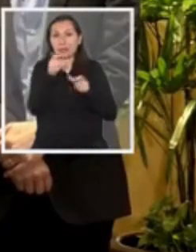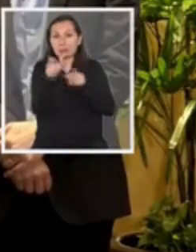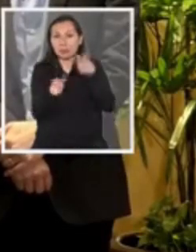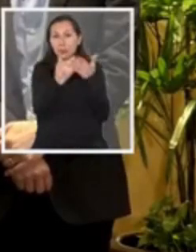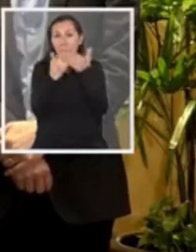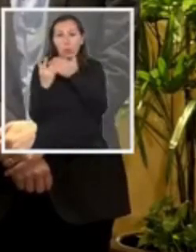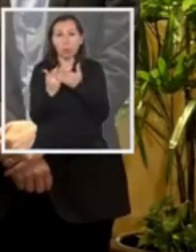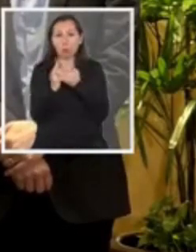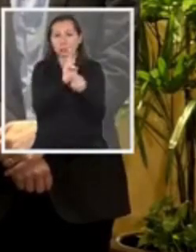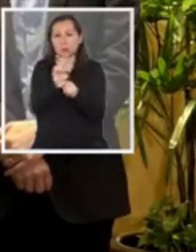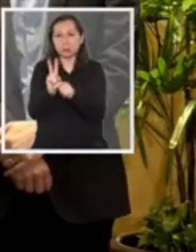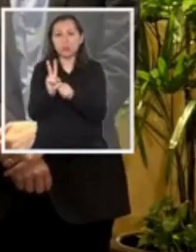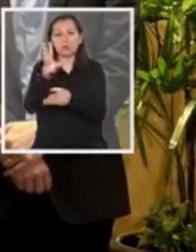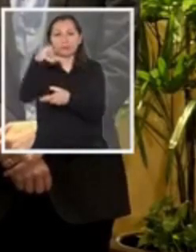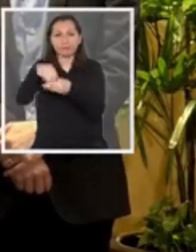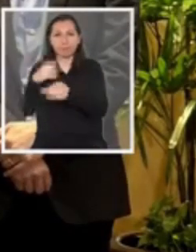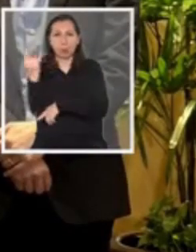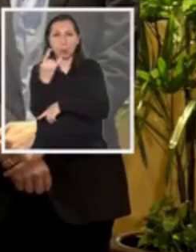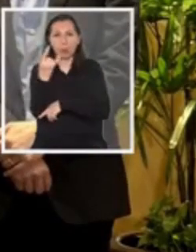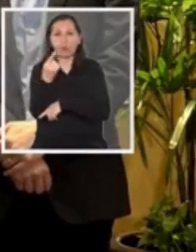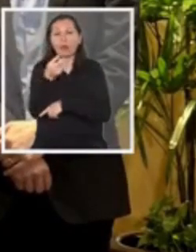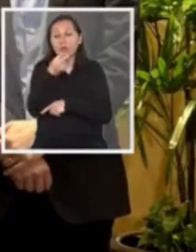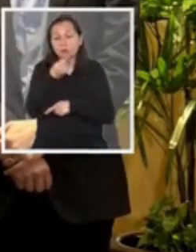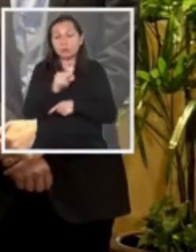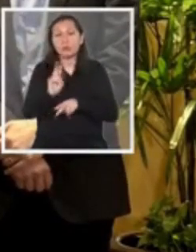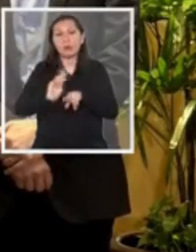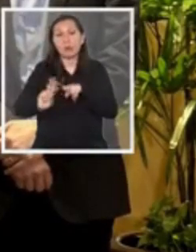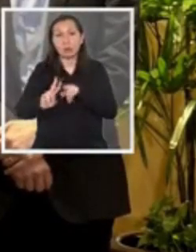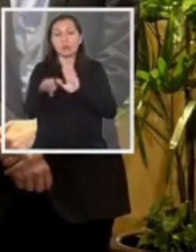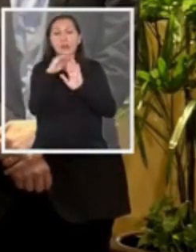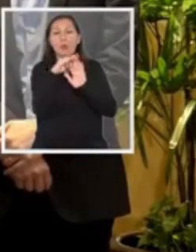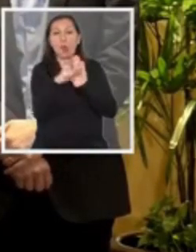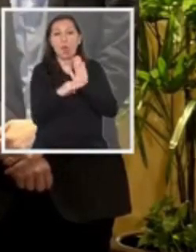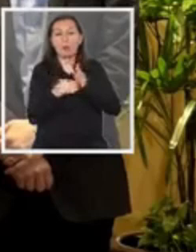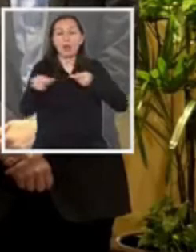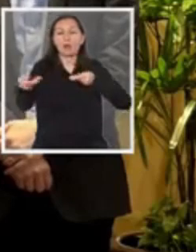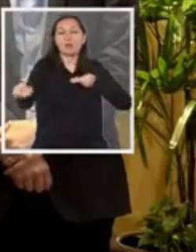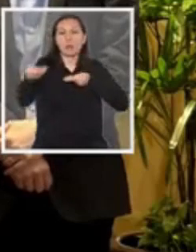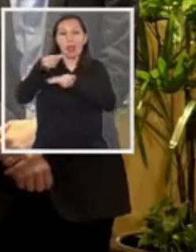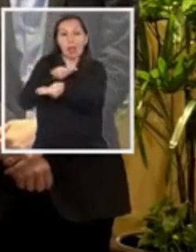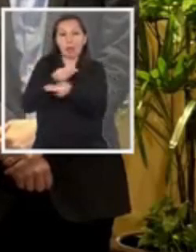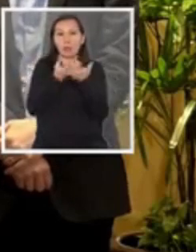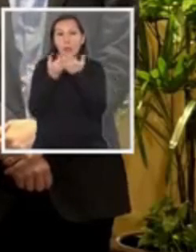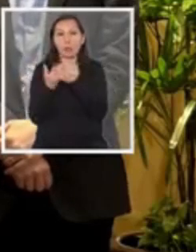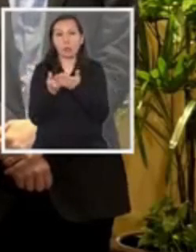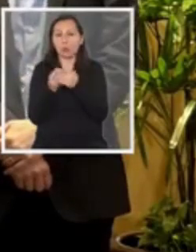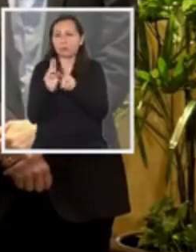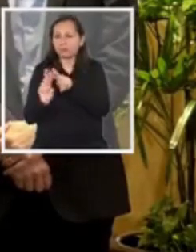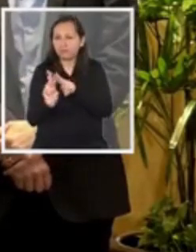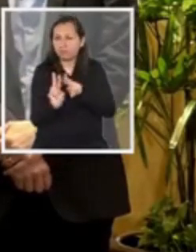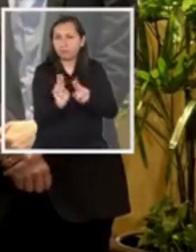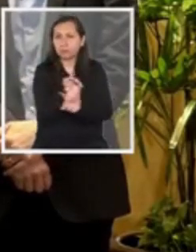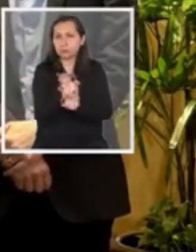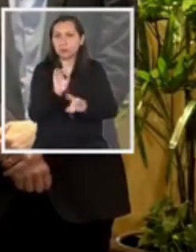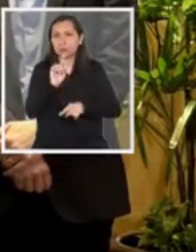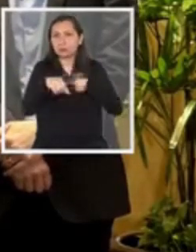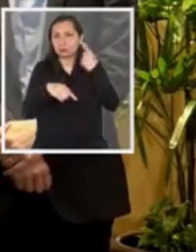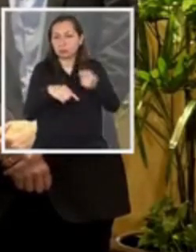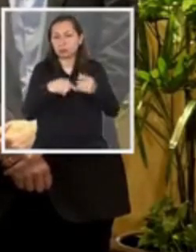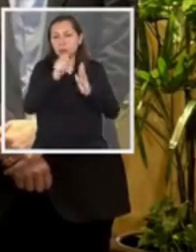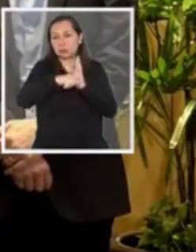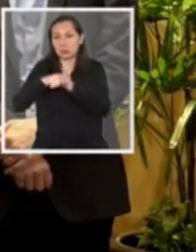y académicos en esa casa de estudios y con quienes vamos a realizar además un programa de intercambio que vamos a estar afinando durante los próximos